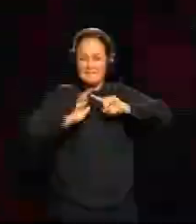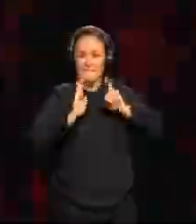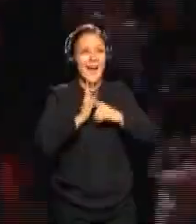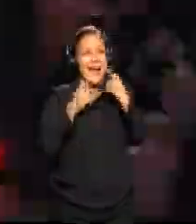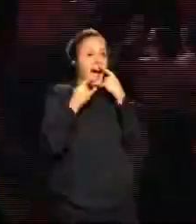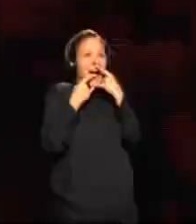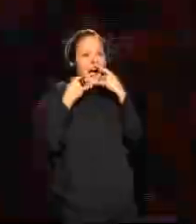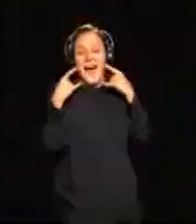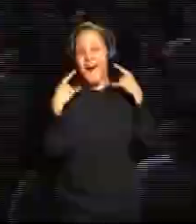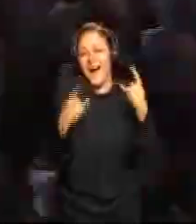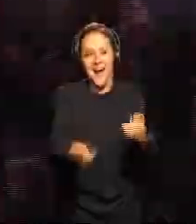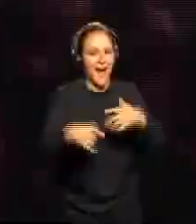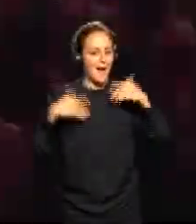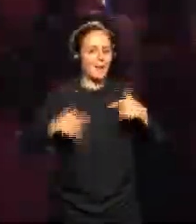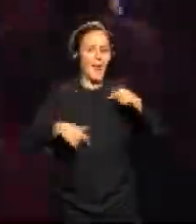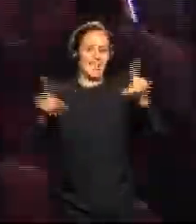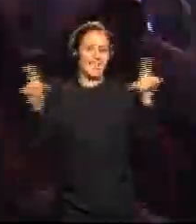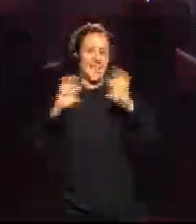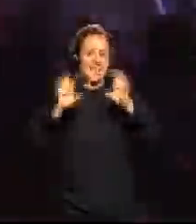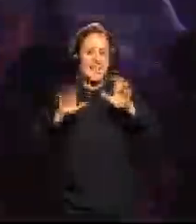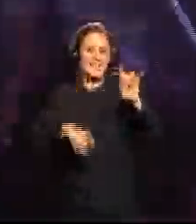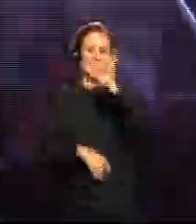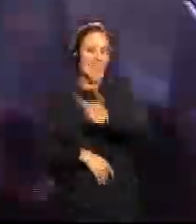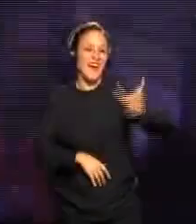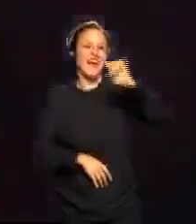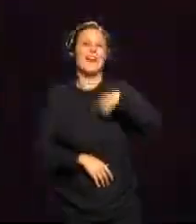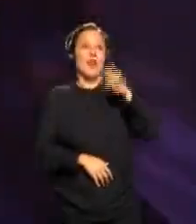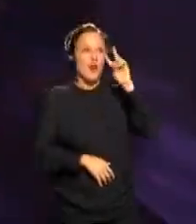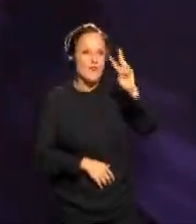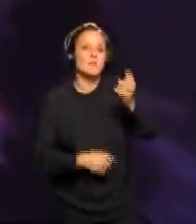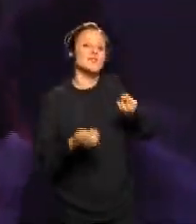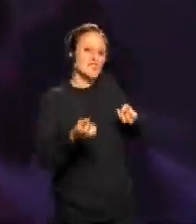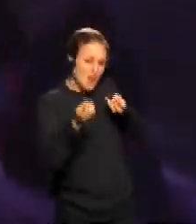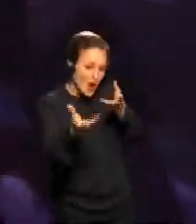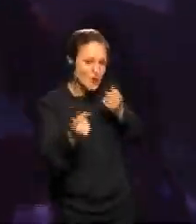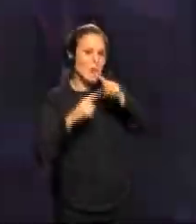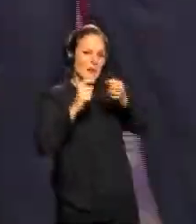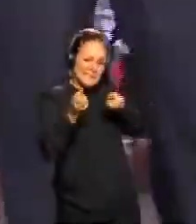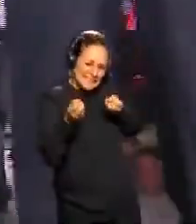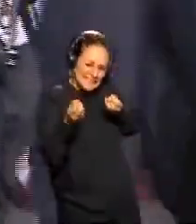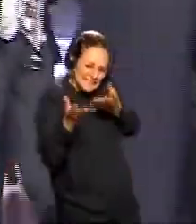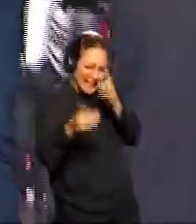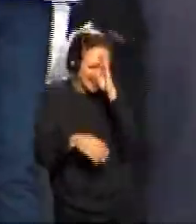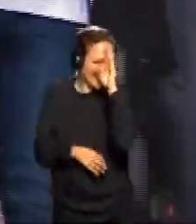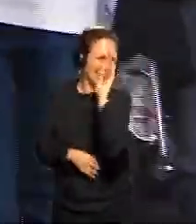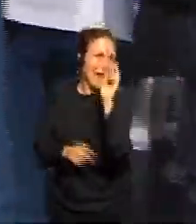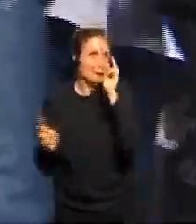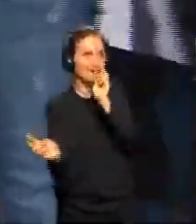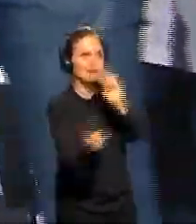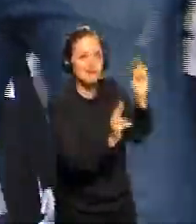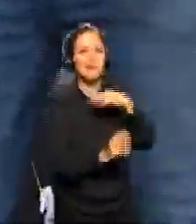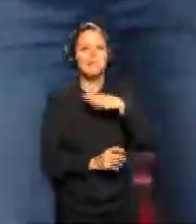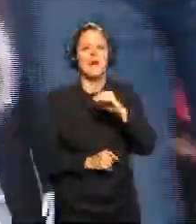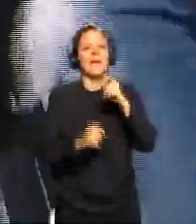Entregado, señoras y señores, en Radio Televisión Canaria lo vivimos, lo contamos, lo transmitimos en directo.